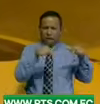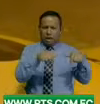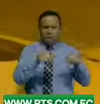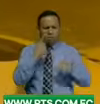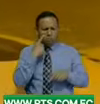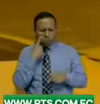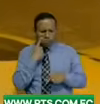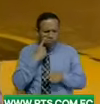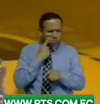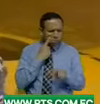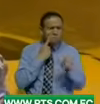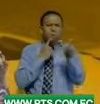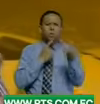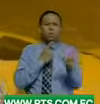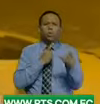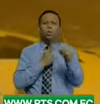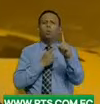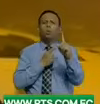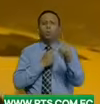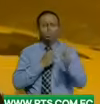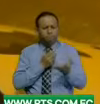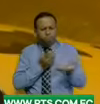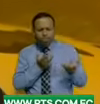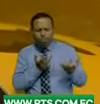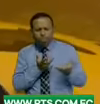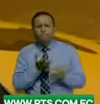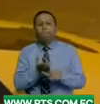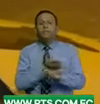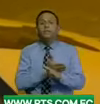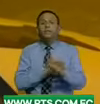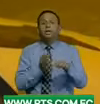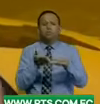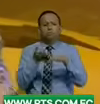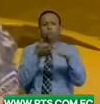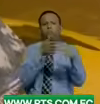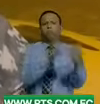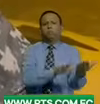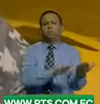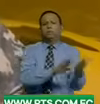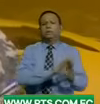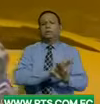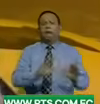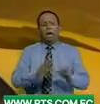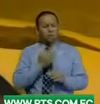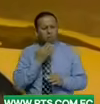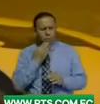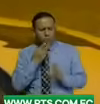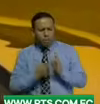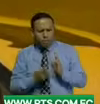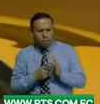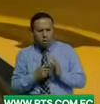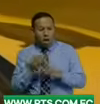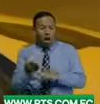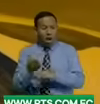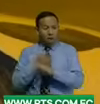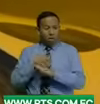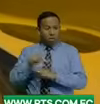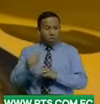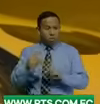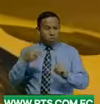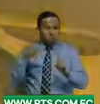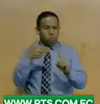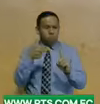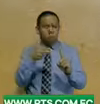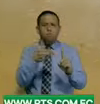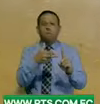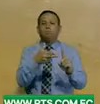constatar la presencia de una persona la cual se encontraba sin signos vitales, aparentemente por el paso de proyectiles de un arma